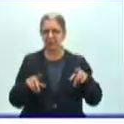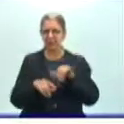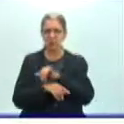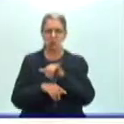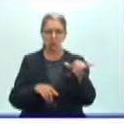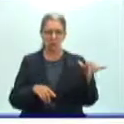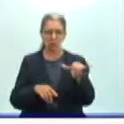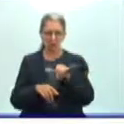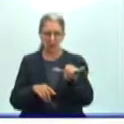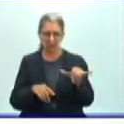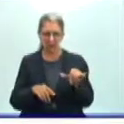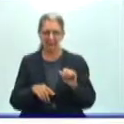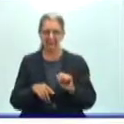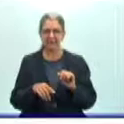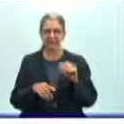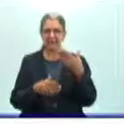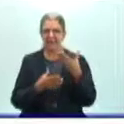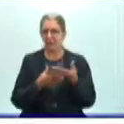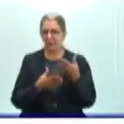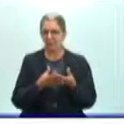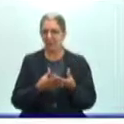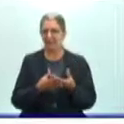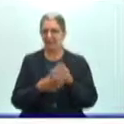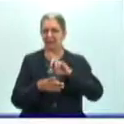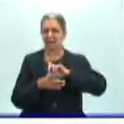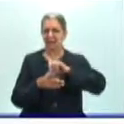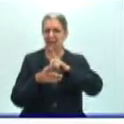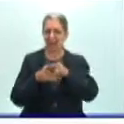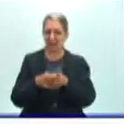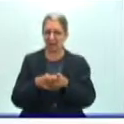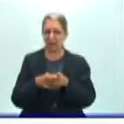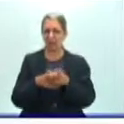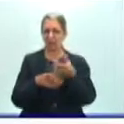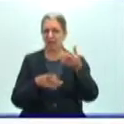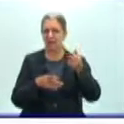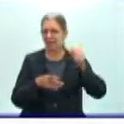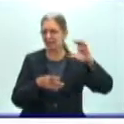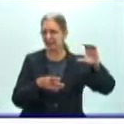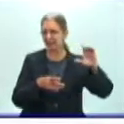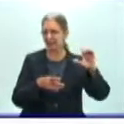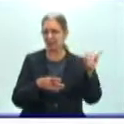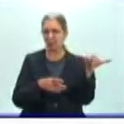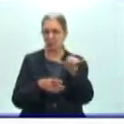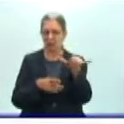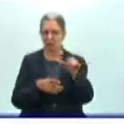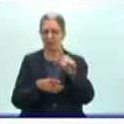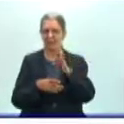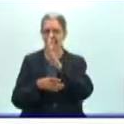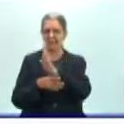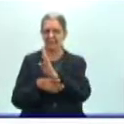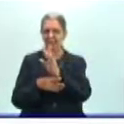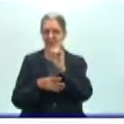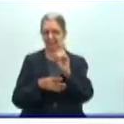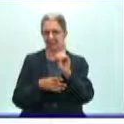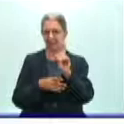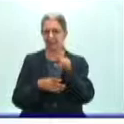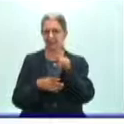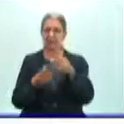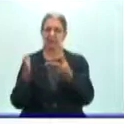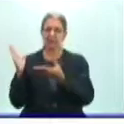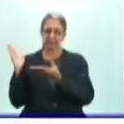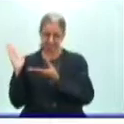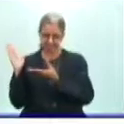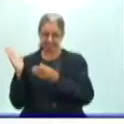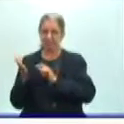es igual al arco BD. Y ahí te aparece la figura que debes escribir en tu libreta.